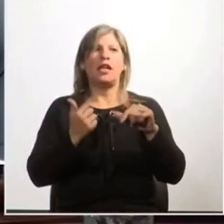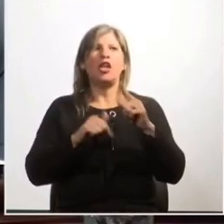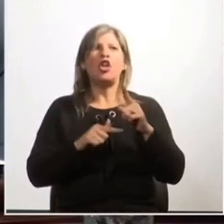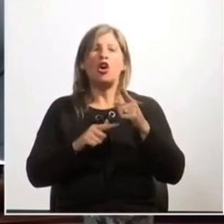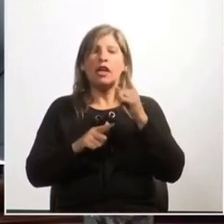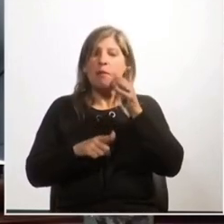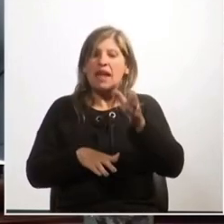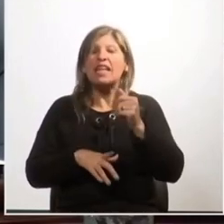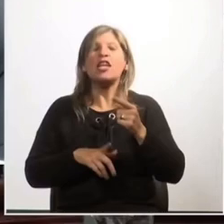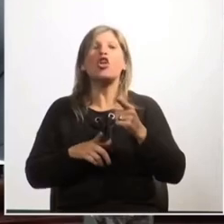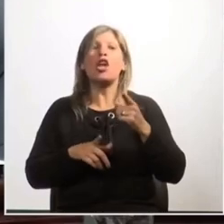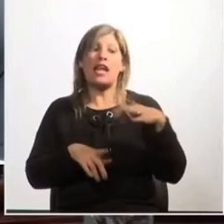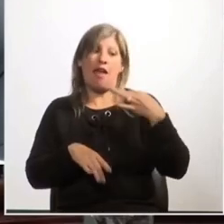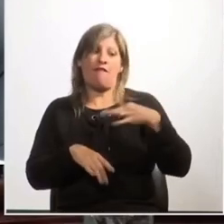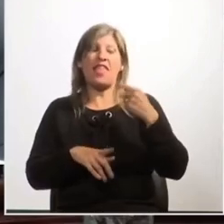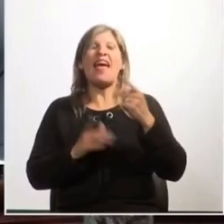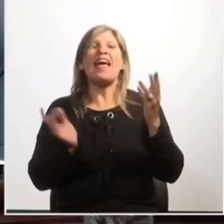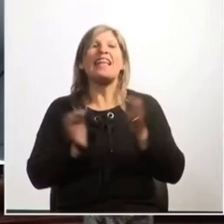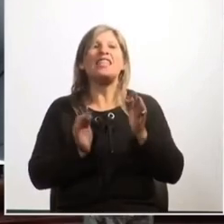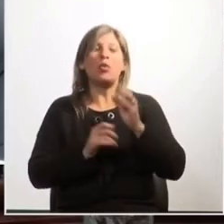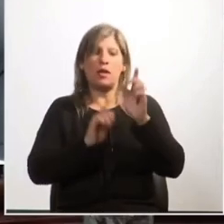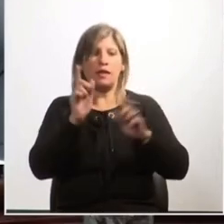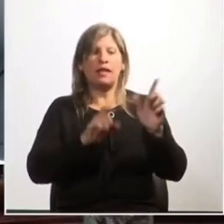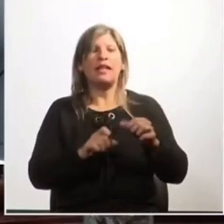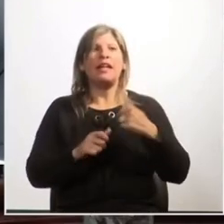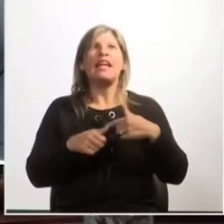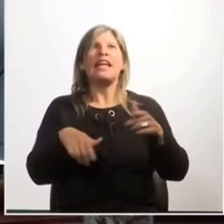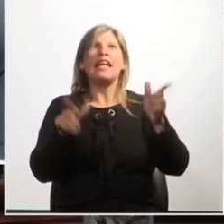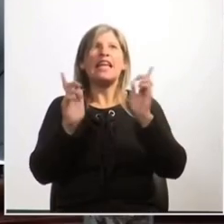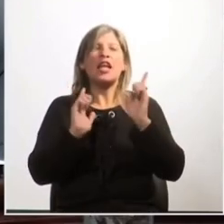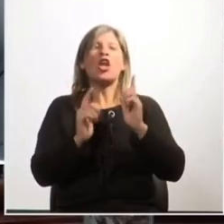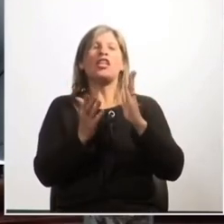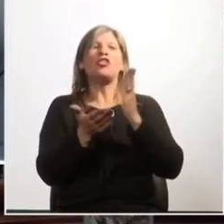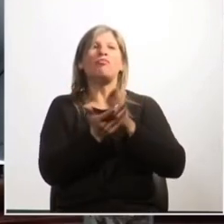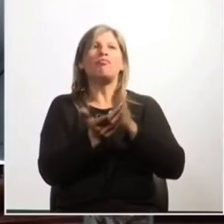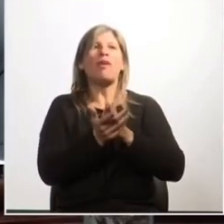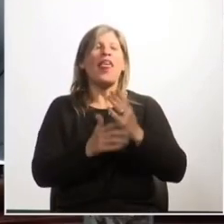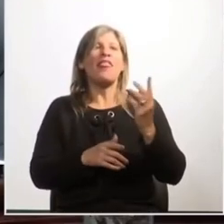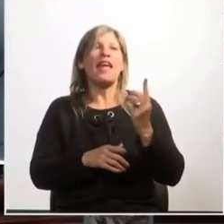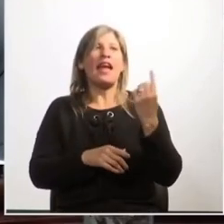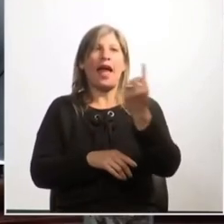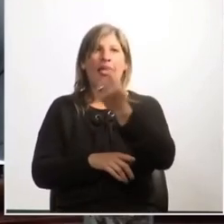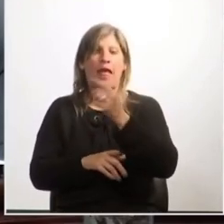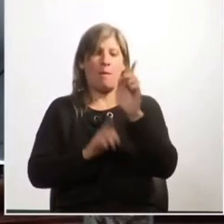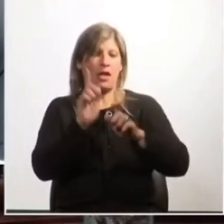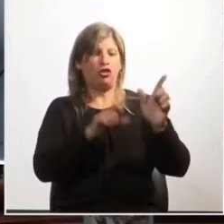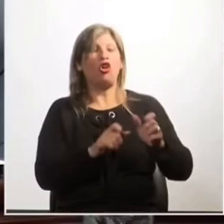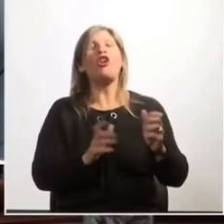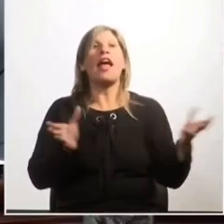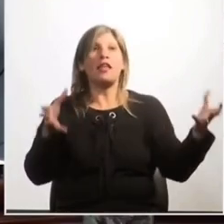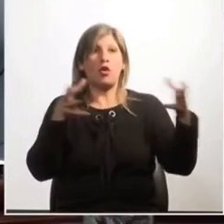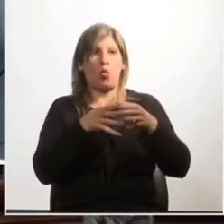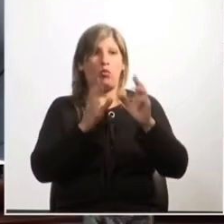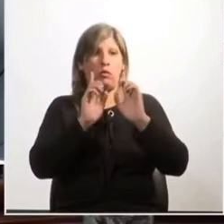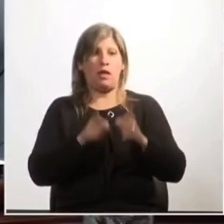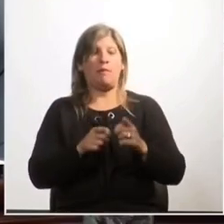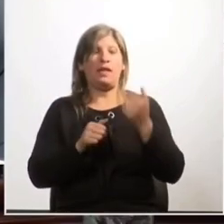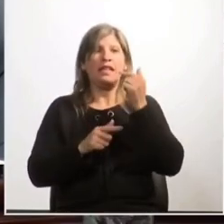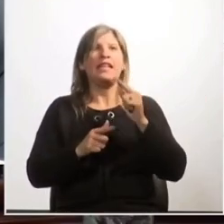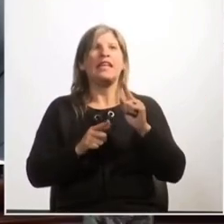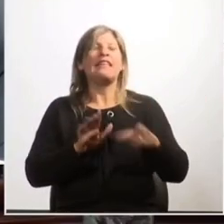de las personas y el goce de los derechos individuales y colectivos consagrados en la Constitución y la